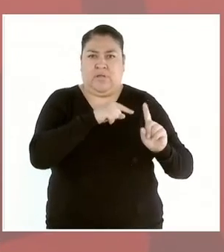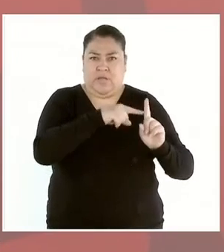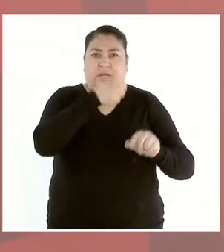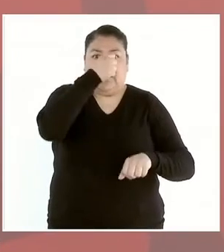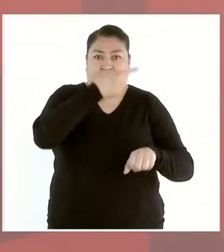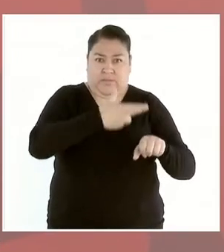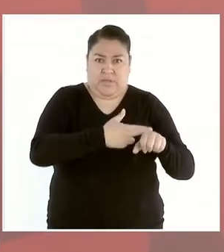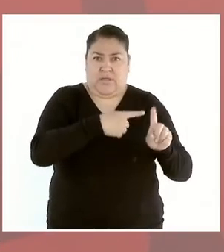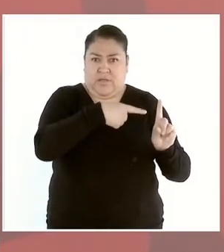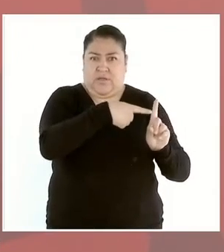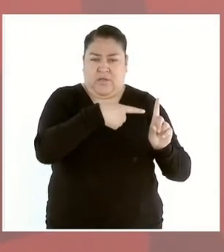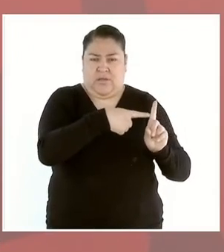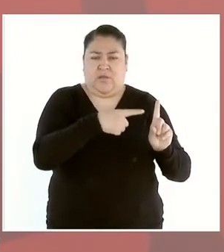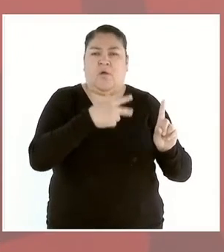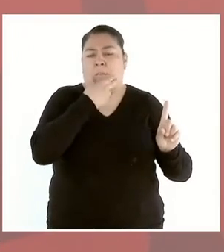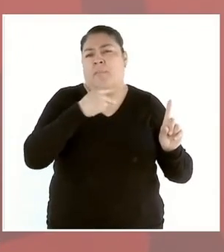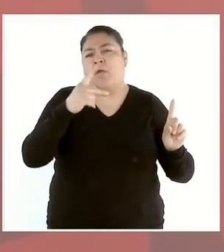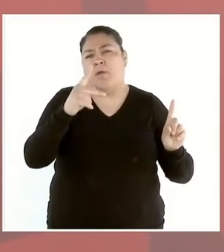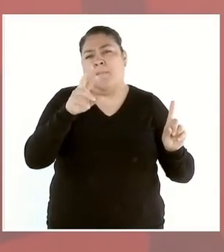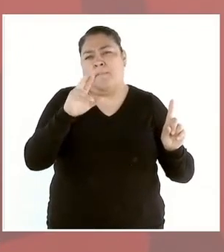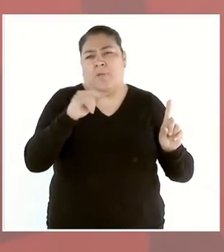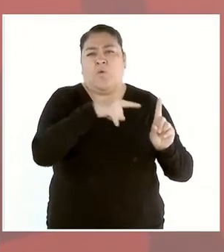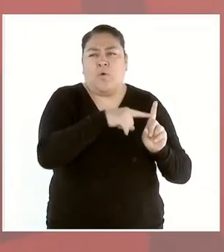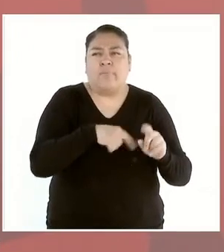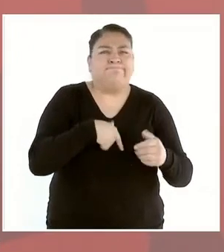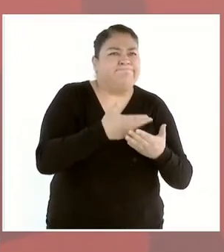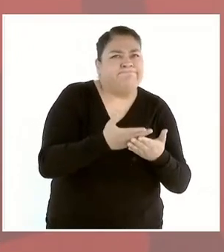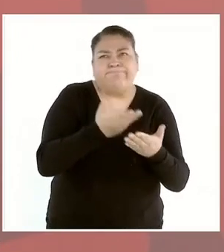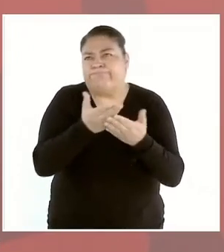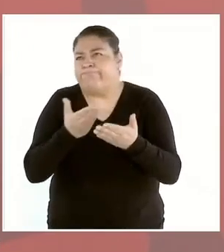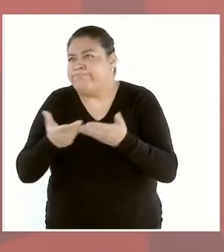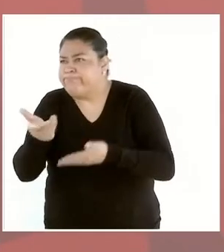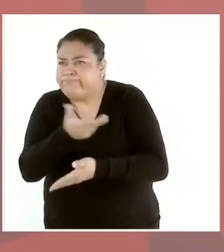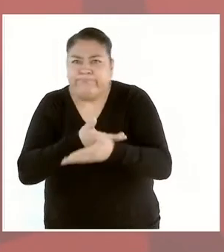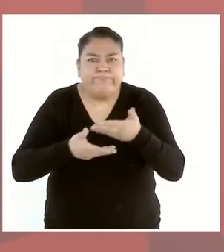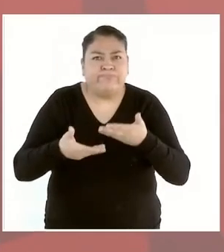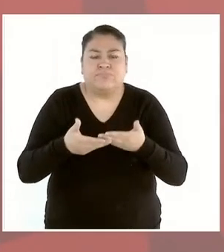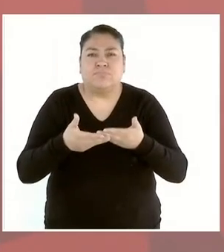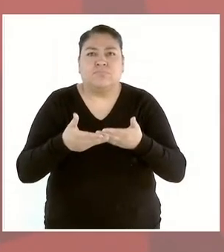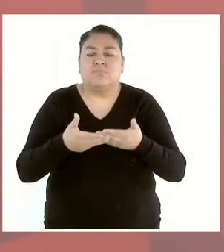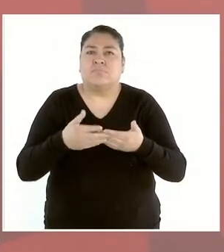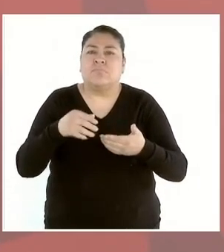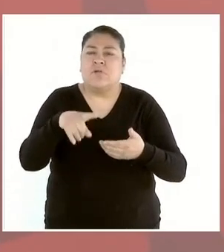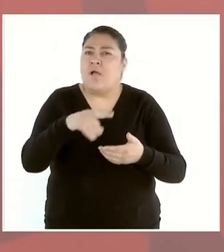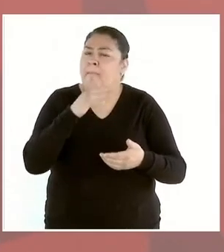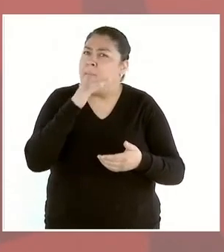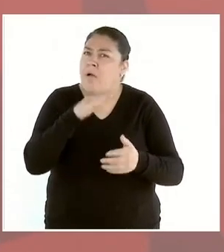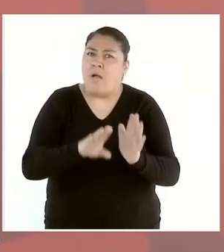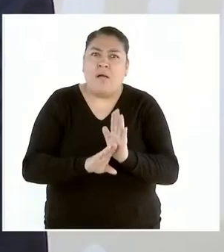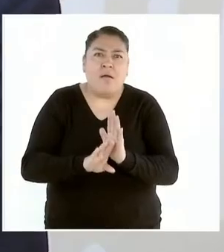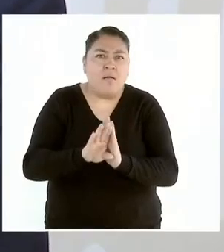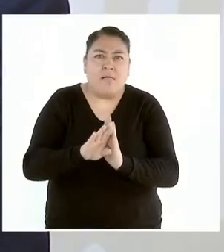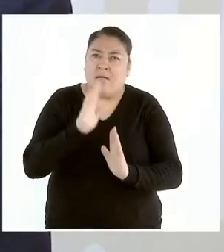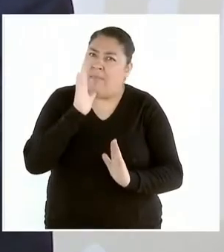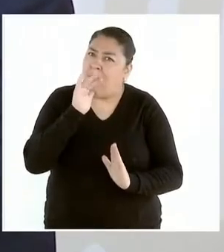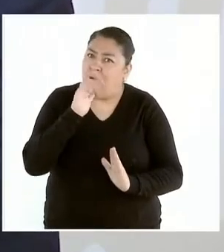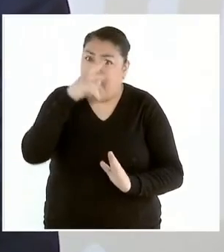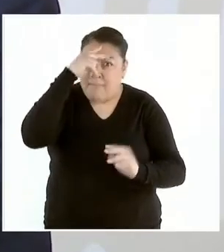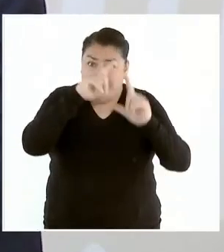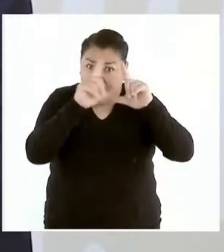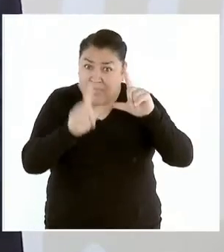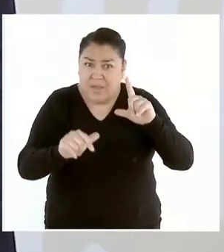las cosas no mejoraron y la situación económica del país